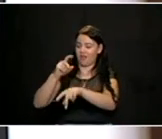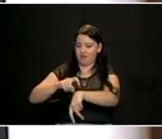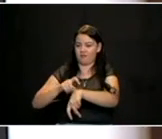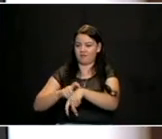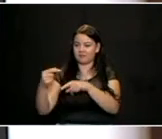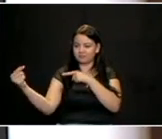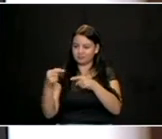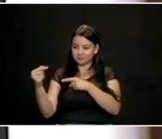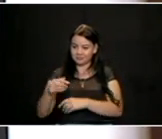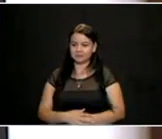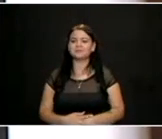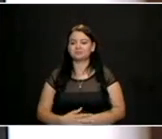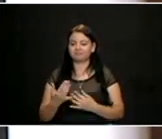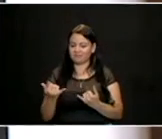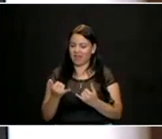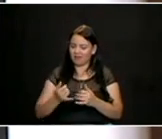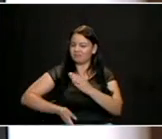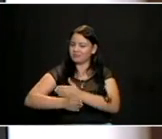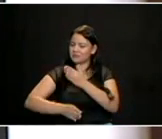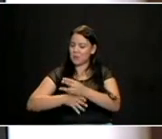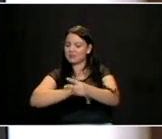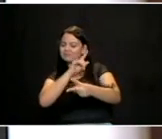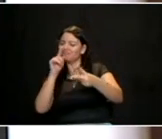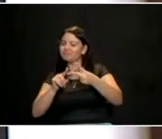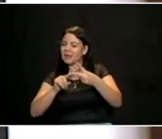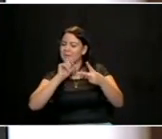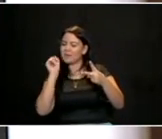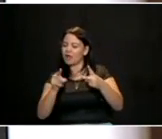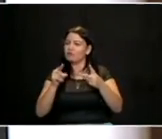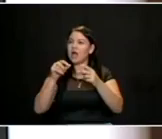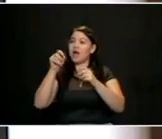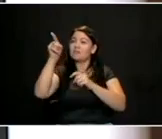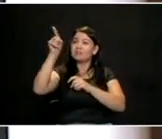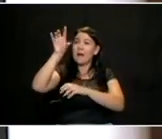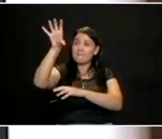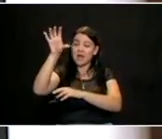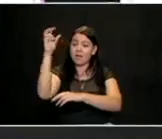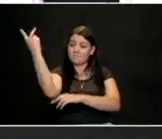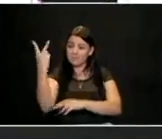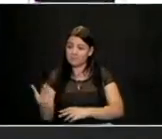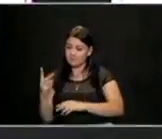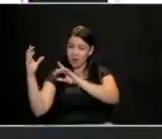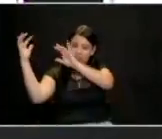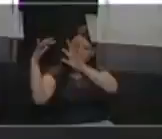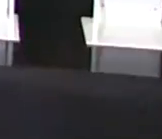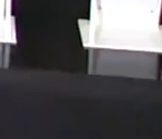regresamos entonces con esta segunda parte donde hablaremos sobre migración venezolana y seguridad.